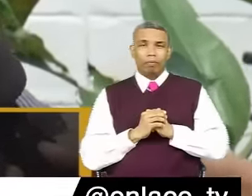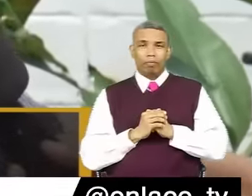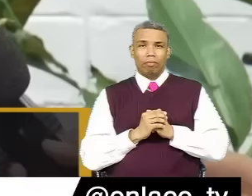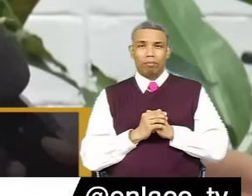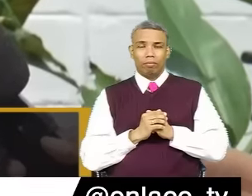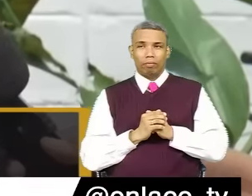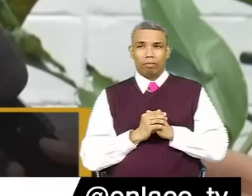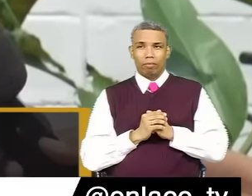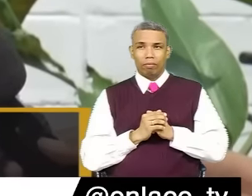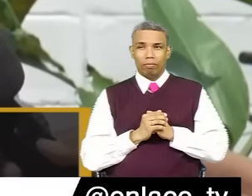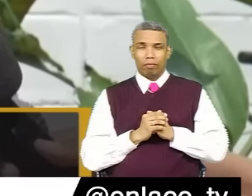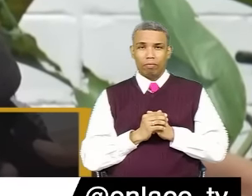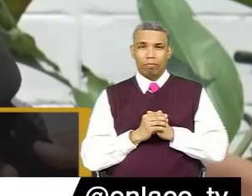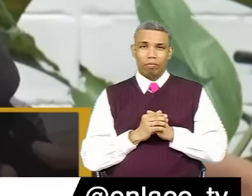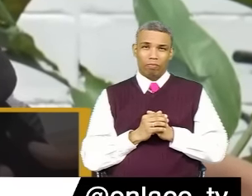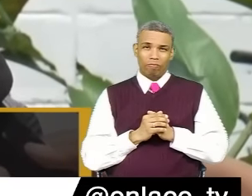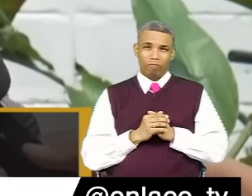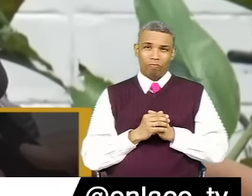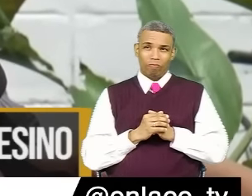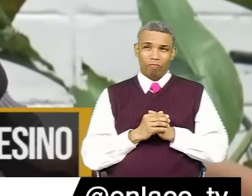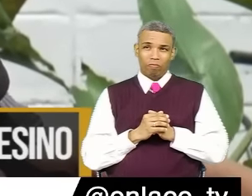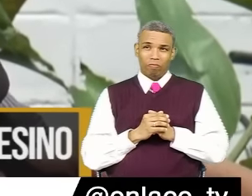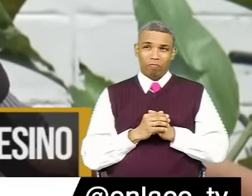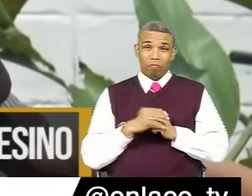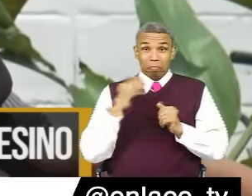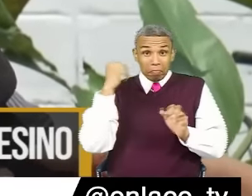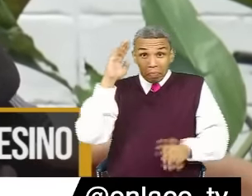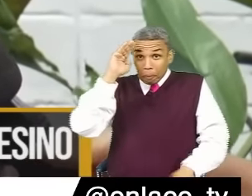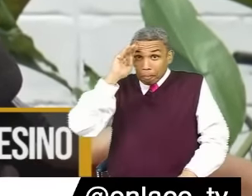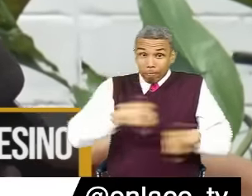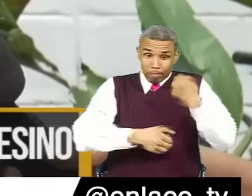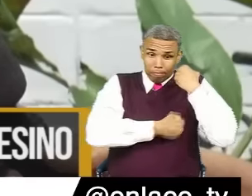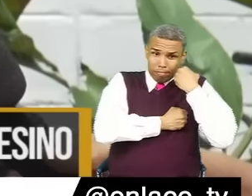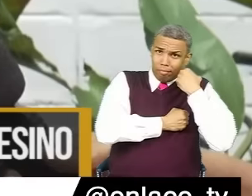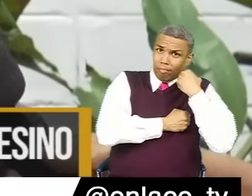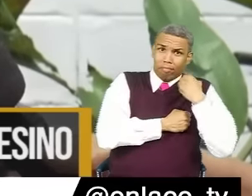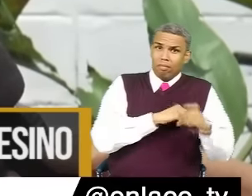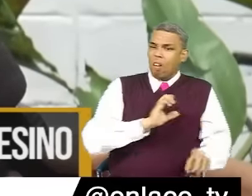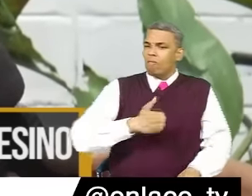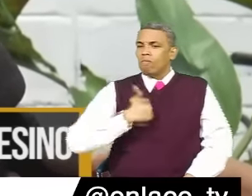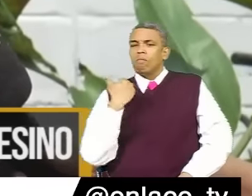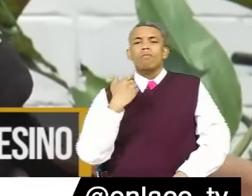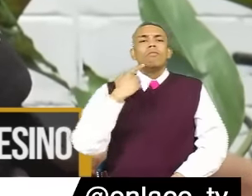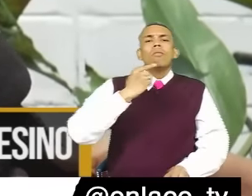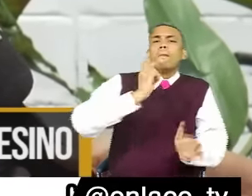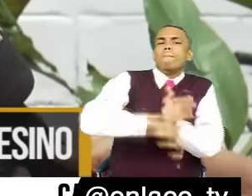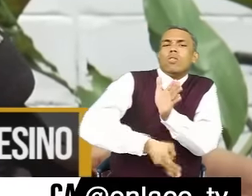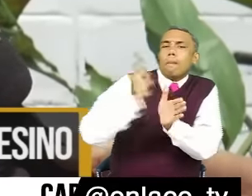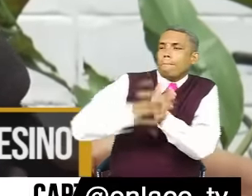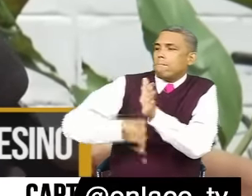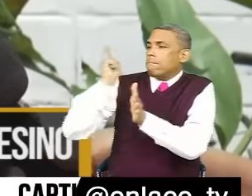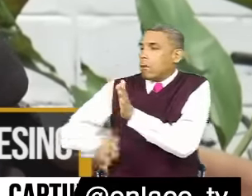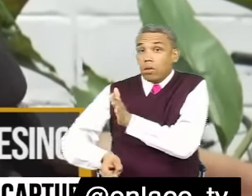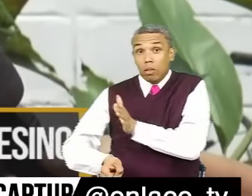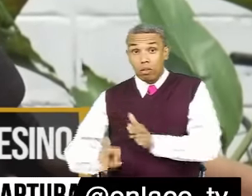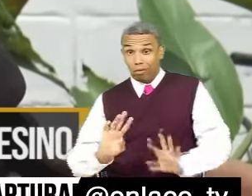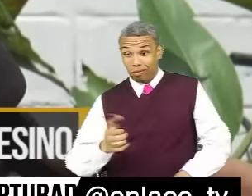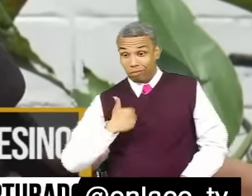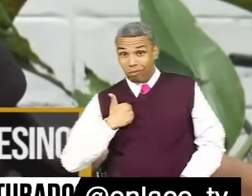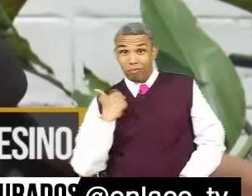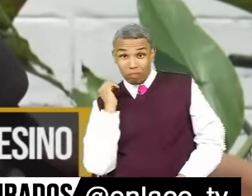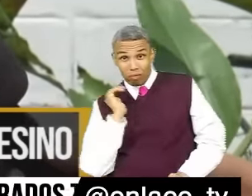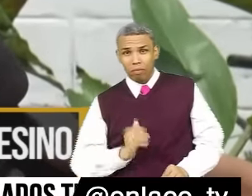pues hoy en luta la región el tema de la ejecución extrajudicial por parte del ejército, tropas del ejército adscritas a la Fuerza de Tarea Conjunta Marte de la Quinta Brigada,